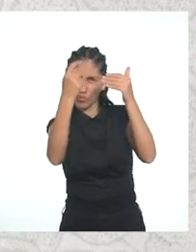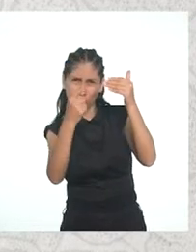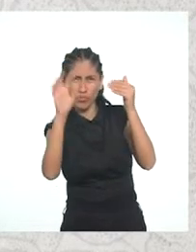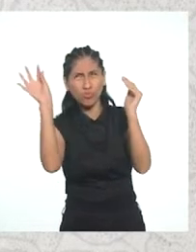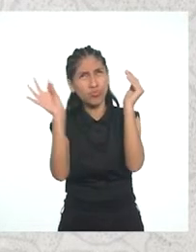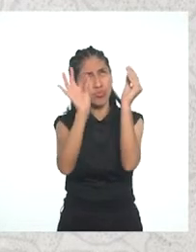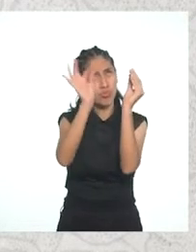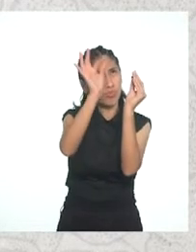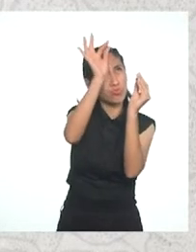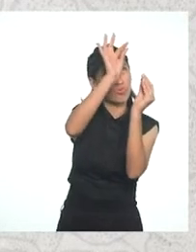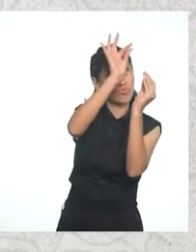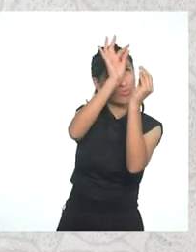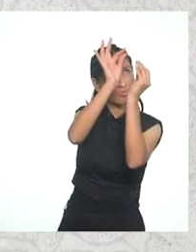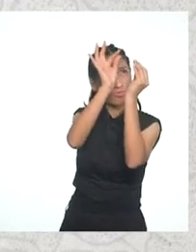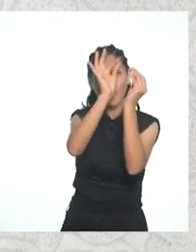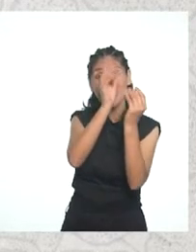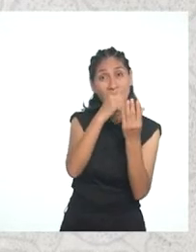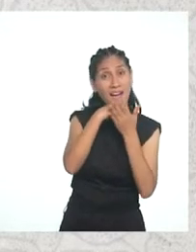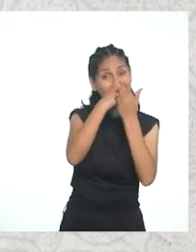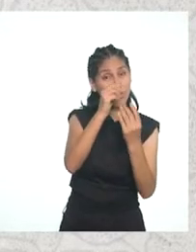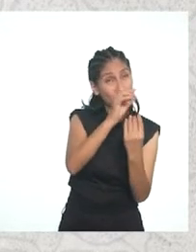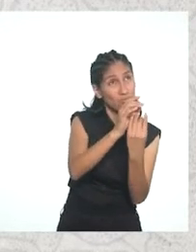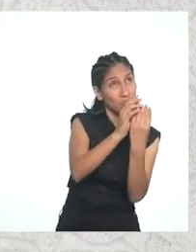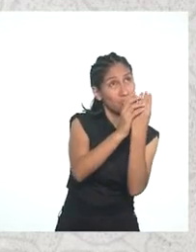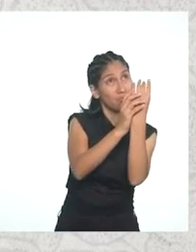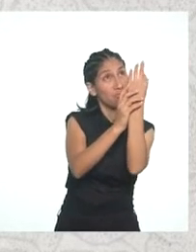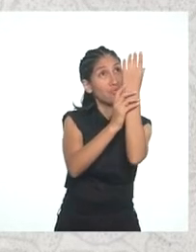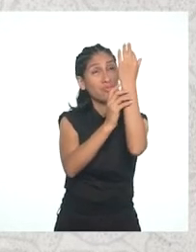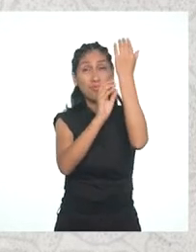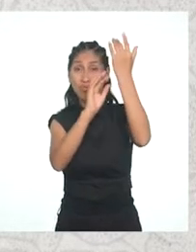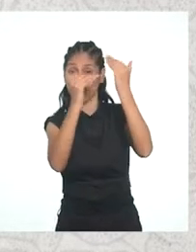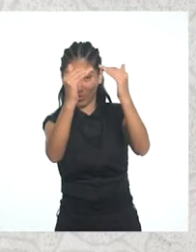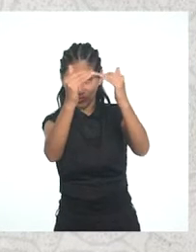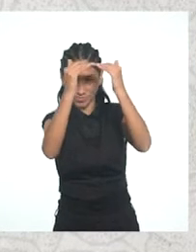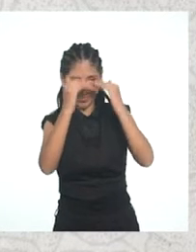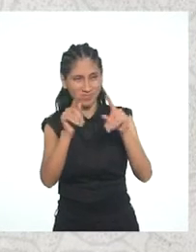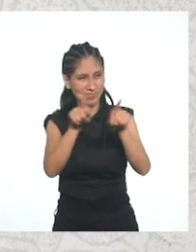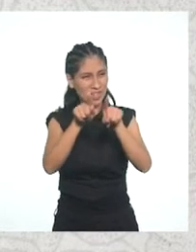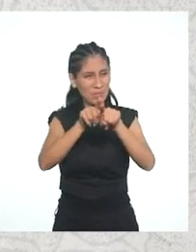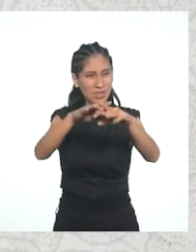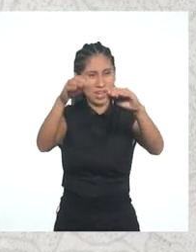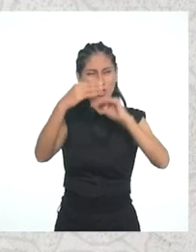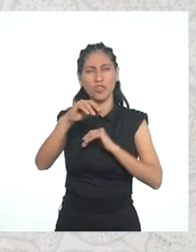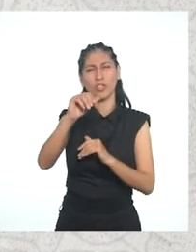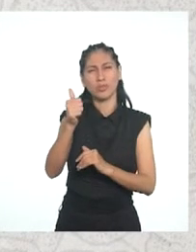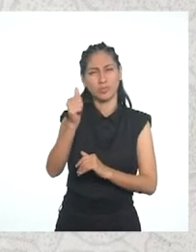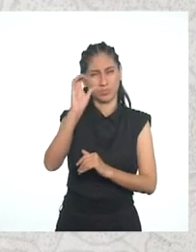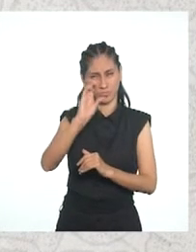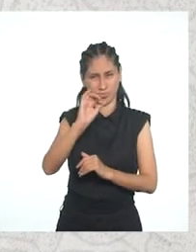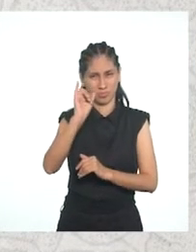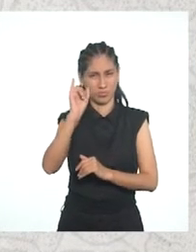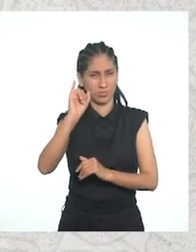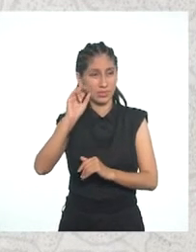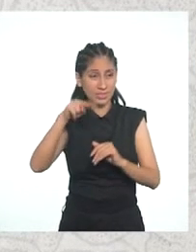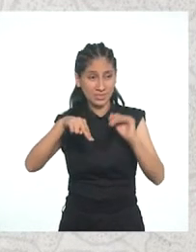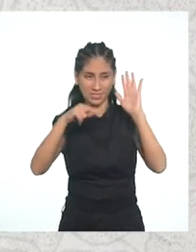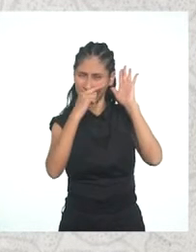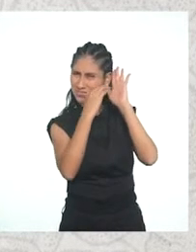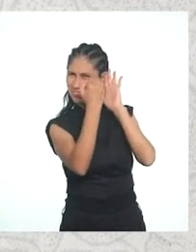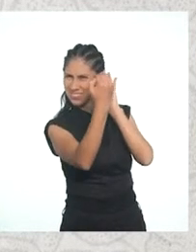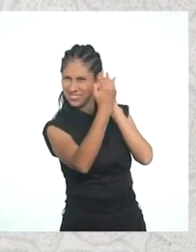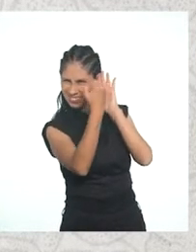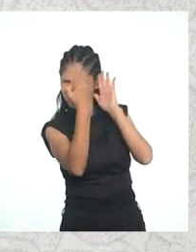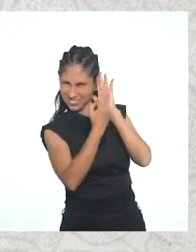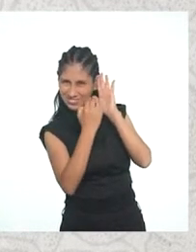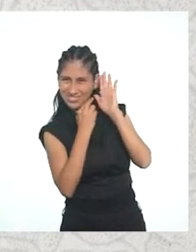y tallos y favorecen su crecimiento. Acinetobacter se encuentra en la naturaleza. Se